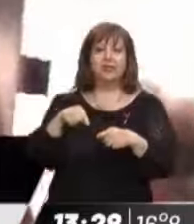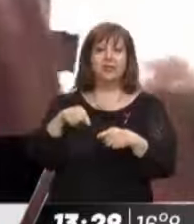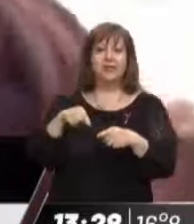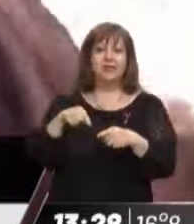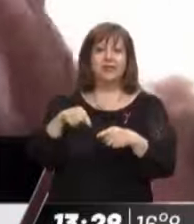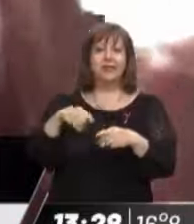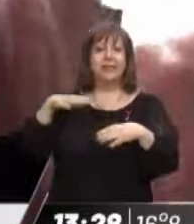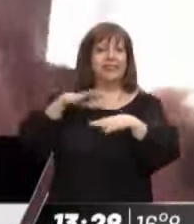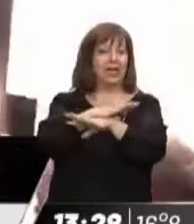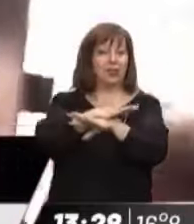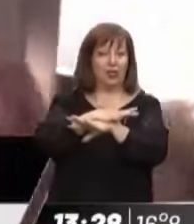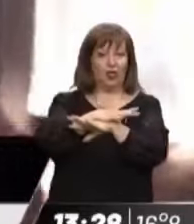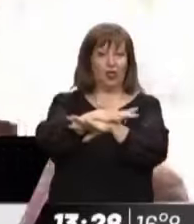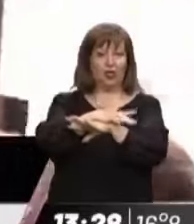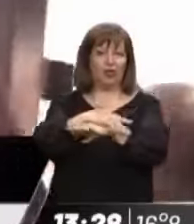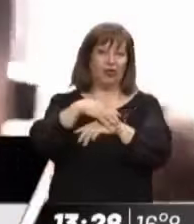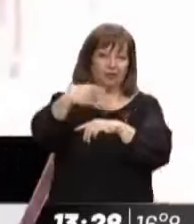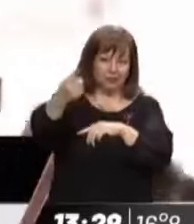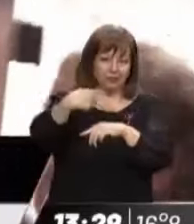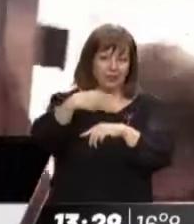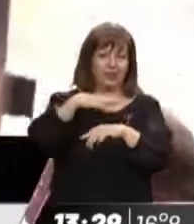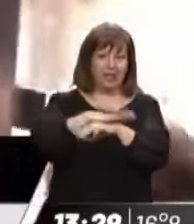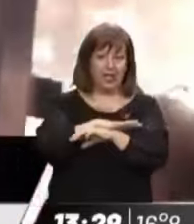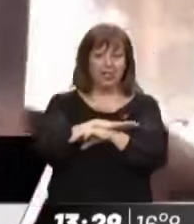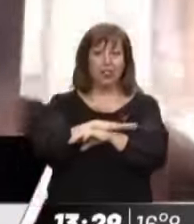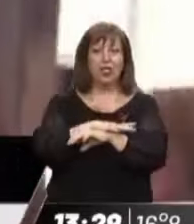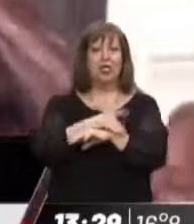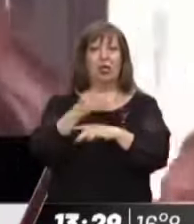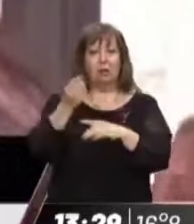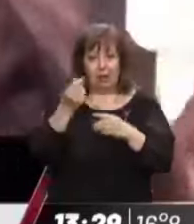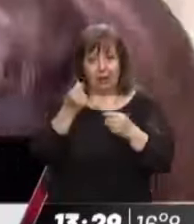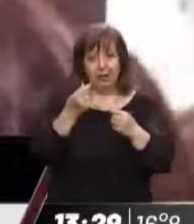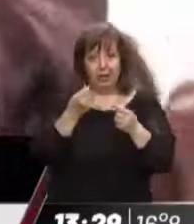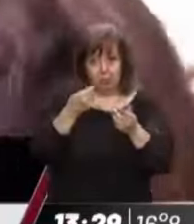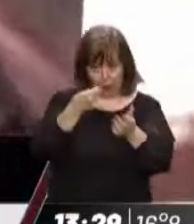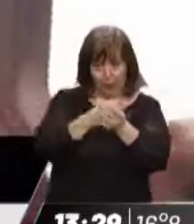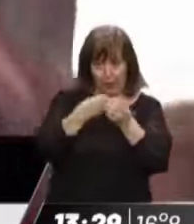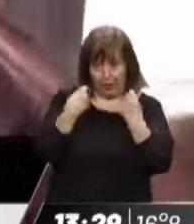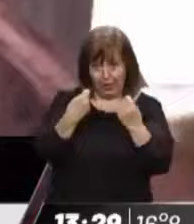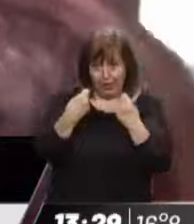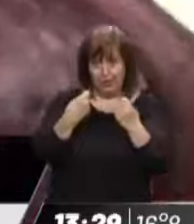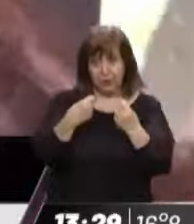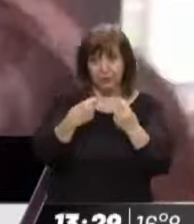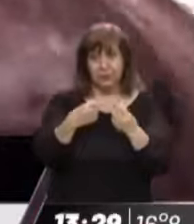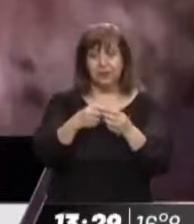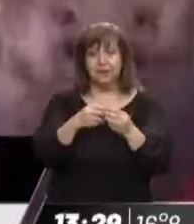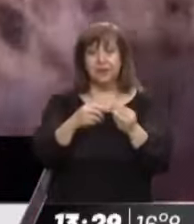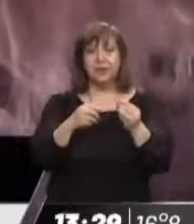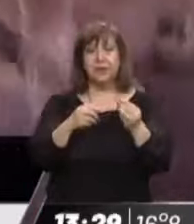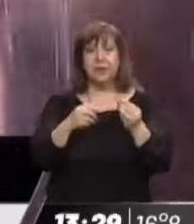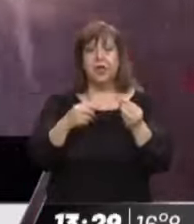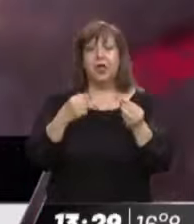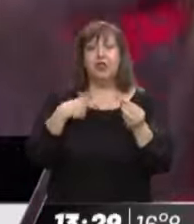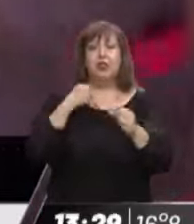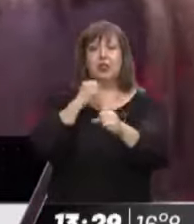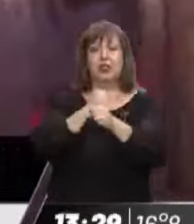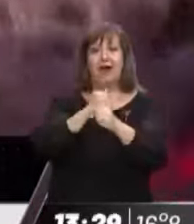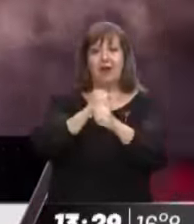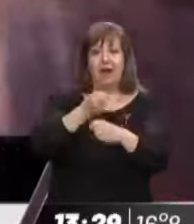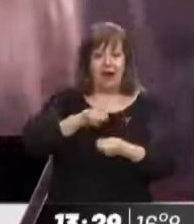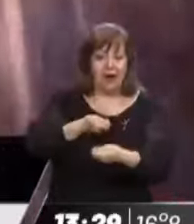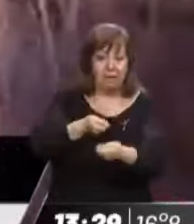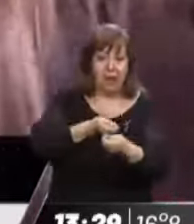a Pedro. La van a retar. He llegado. Claro. No, sí, bueno, no, es que si no hacía así, podía llegar a demorar